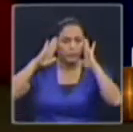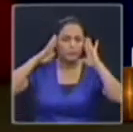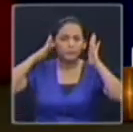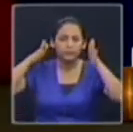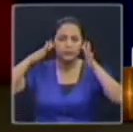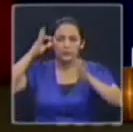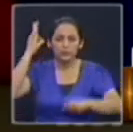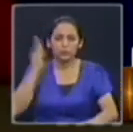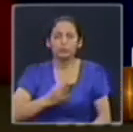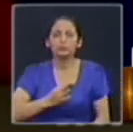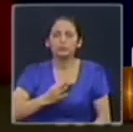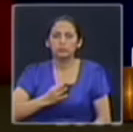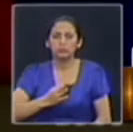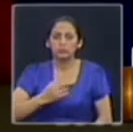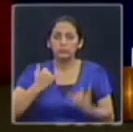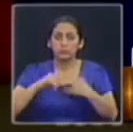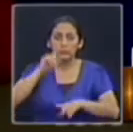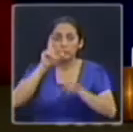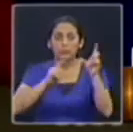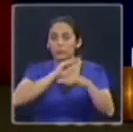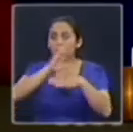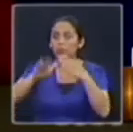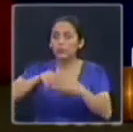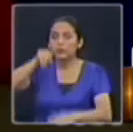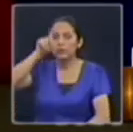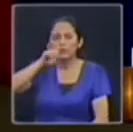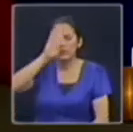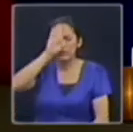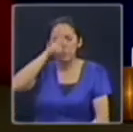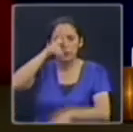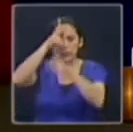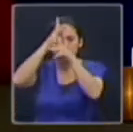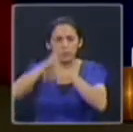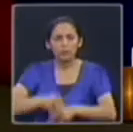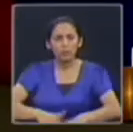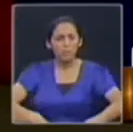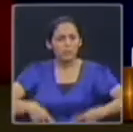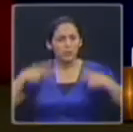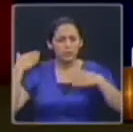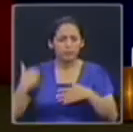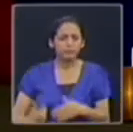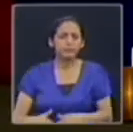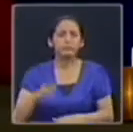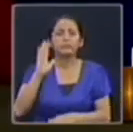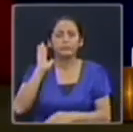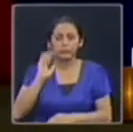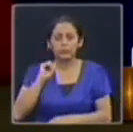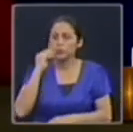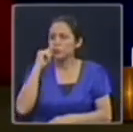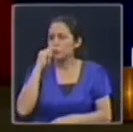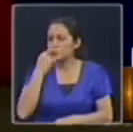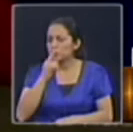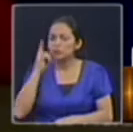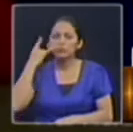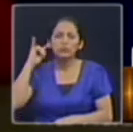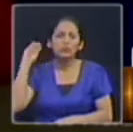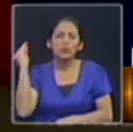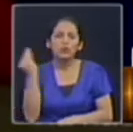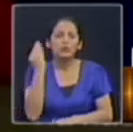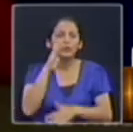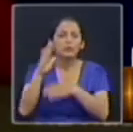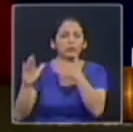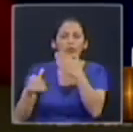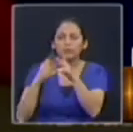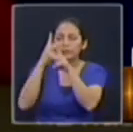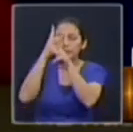situación. Todo ser humano debe estar protegido toda una vida. Con mayor razón, los niños y los jóvenes. Lamentablemente, en